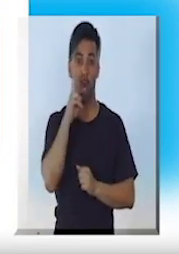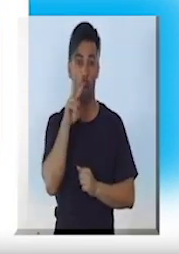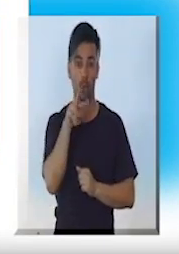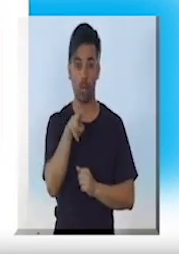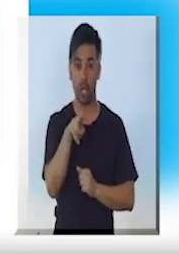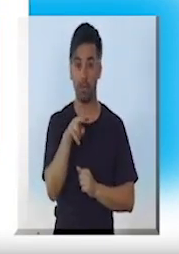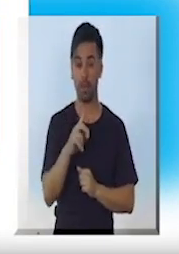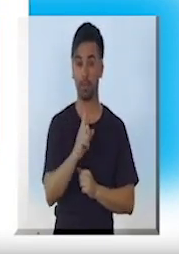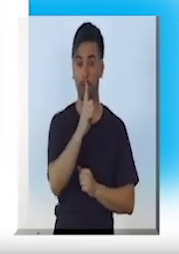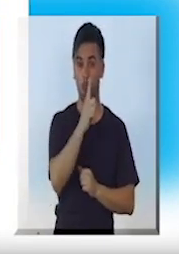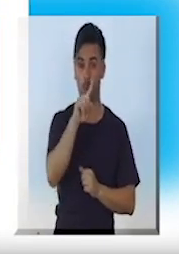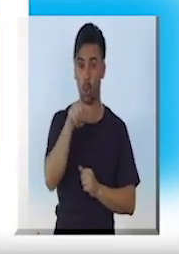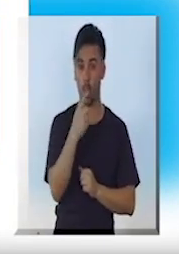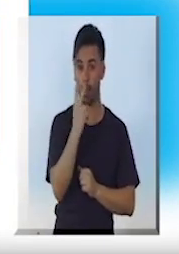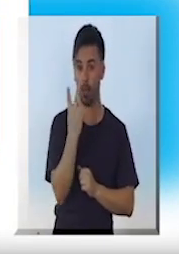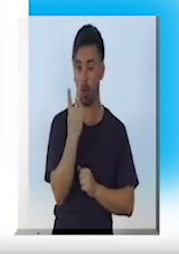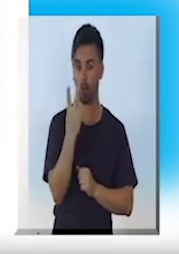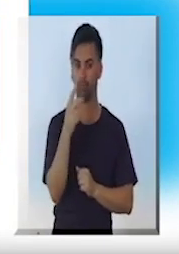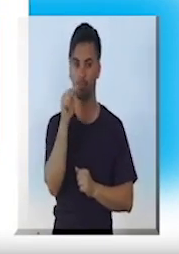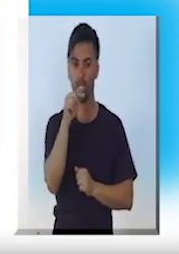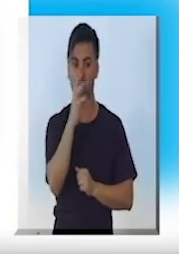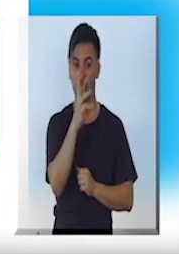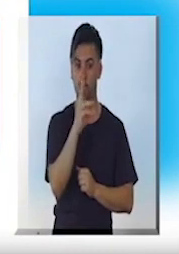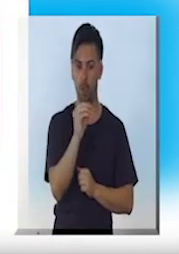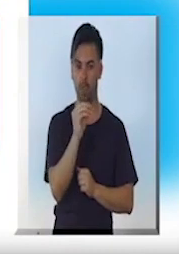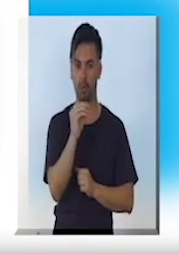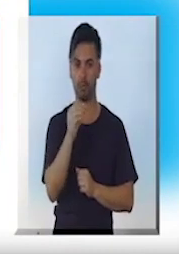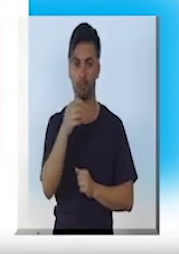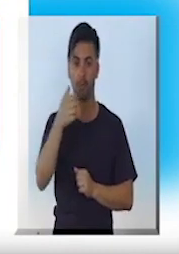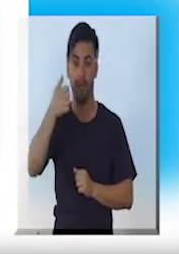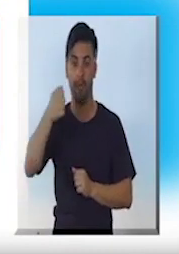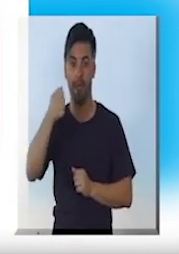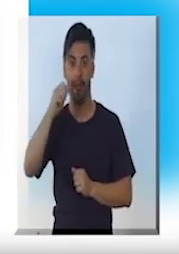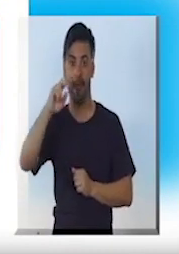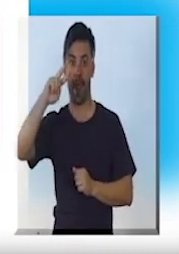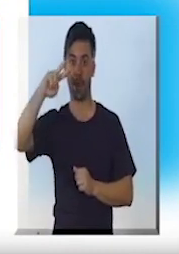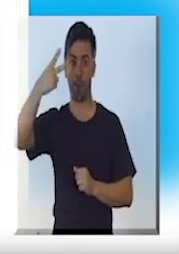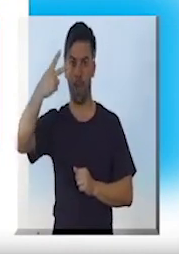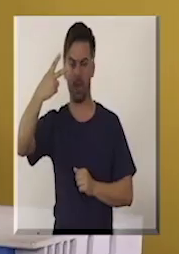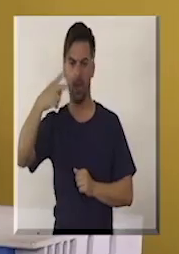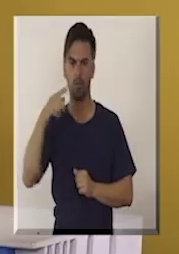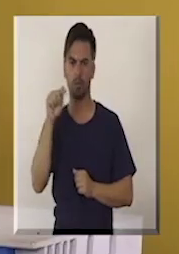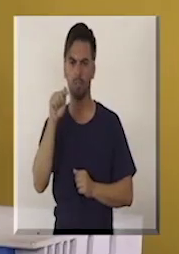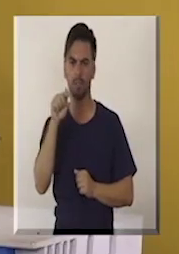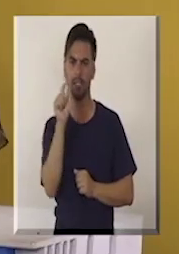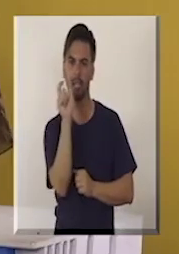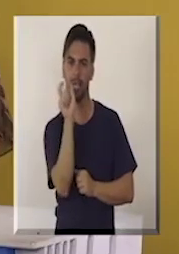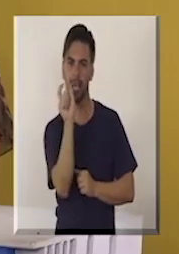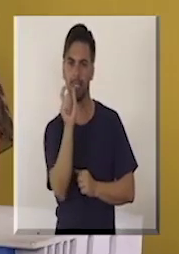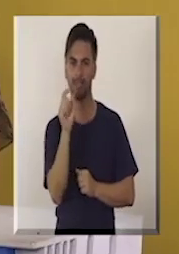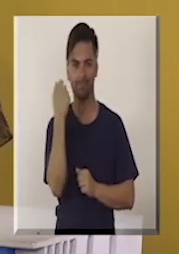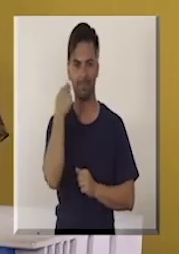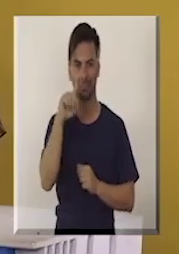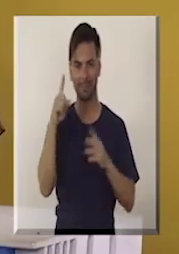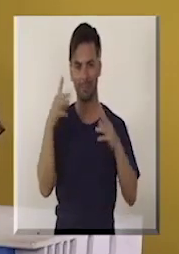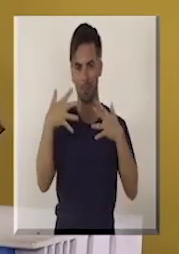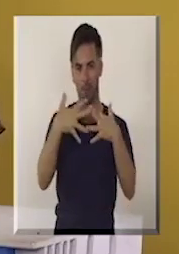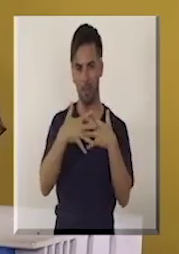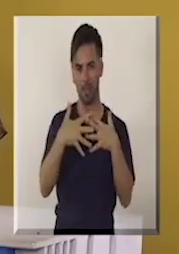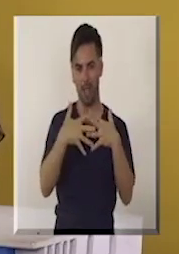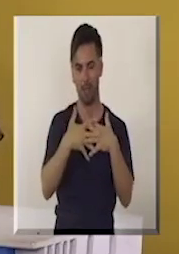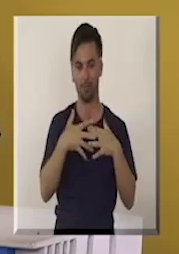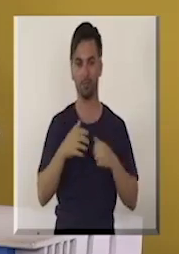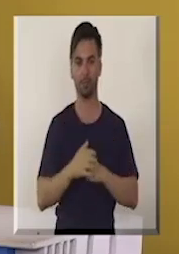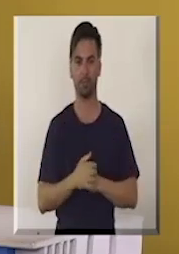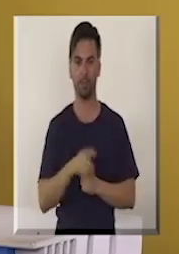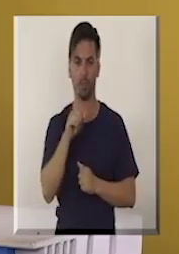1,2 es la parte numérica y a al cuadrado es la parte literal. Vas a poder resolver ejercicios